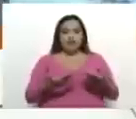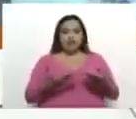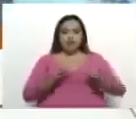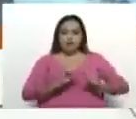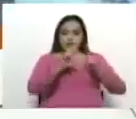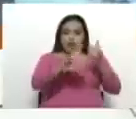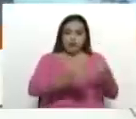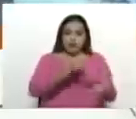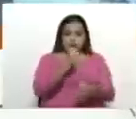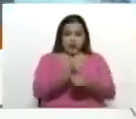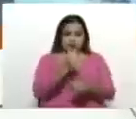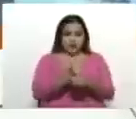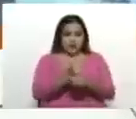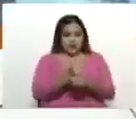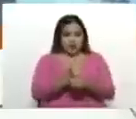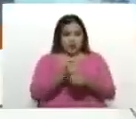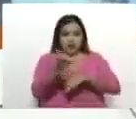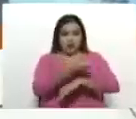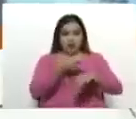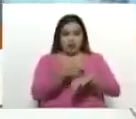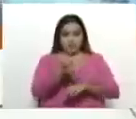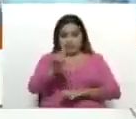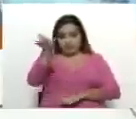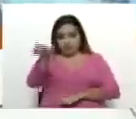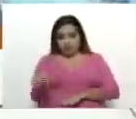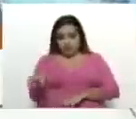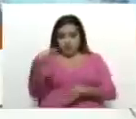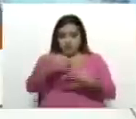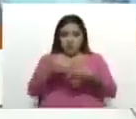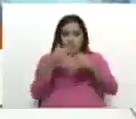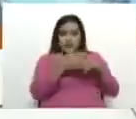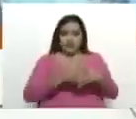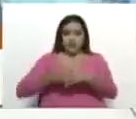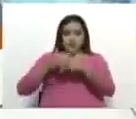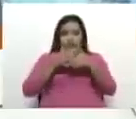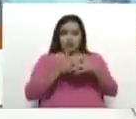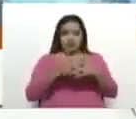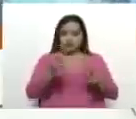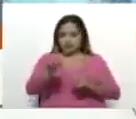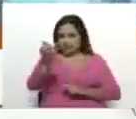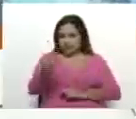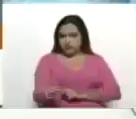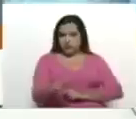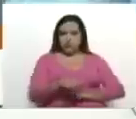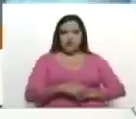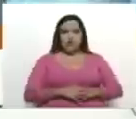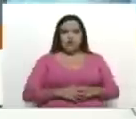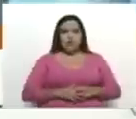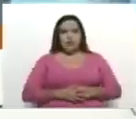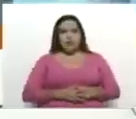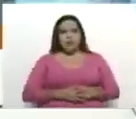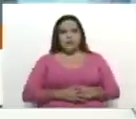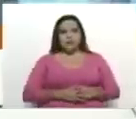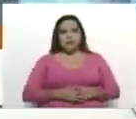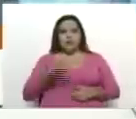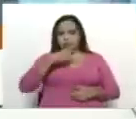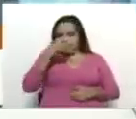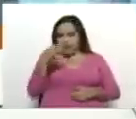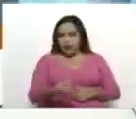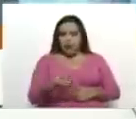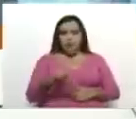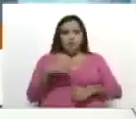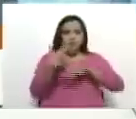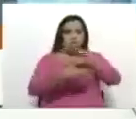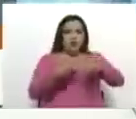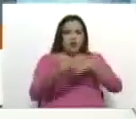de una persona del poder de los Estados Unidos de una persona con un verdadero trastorno